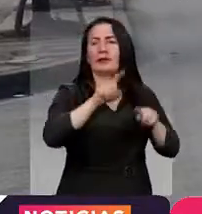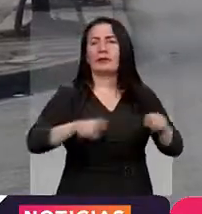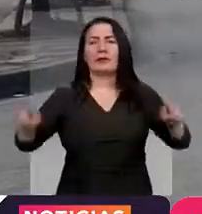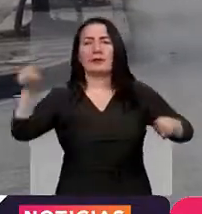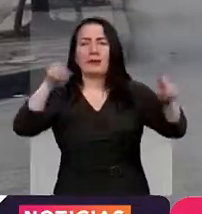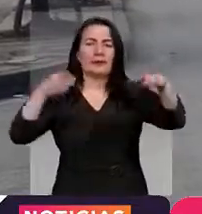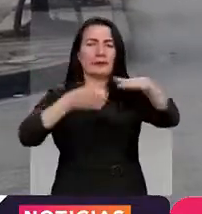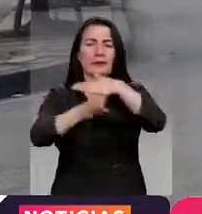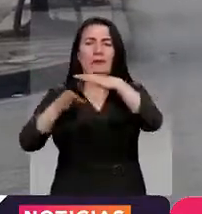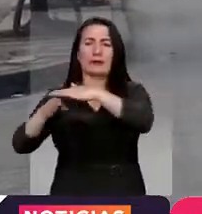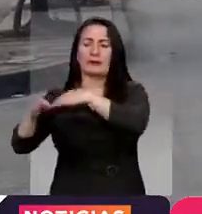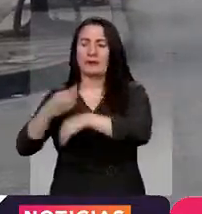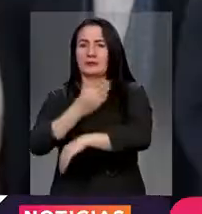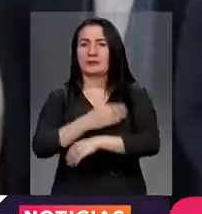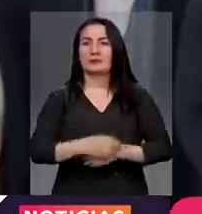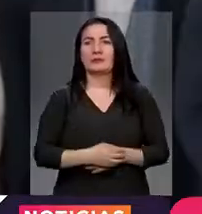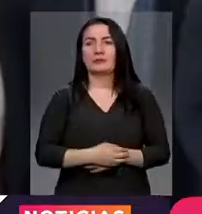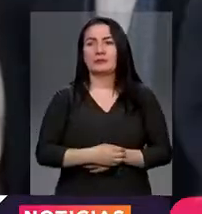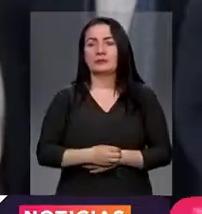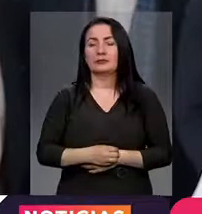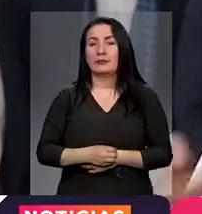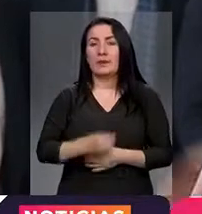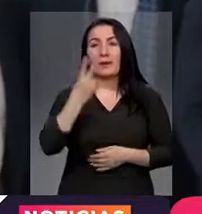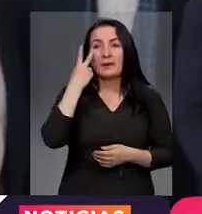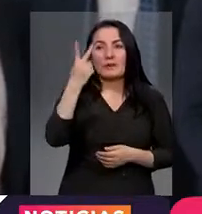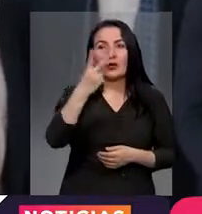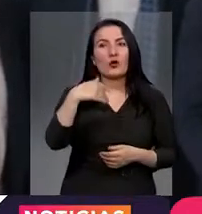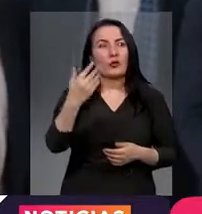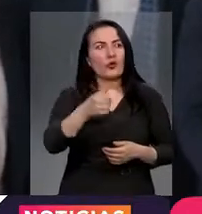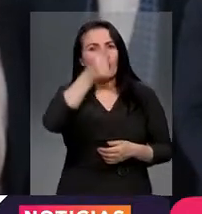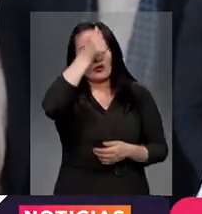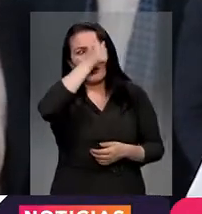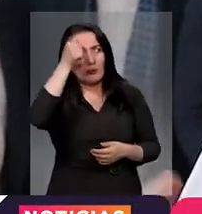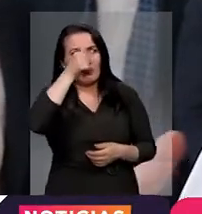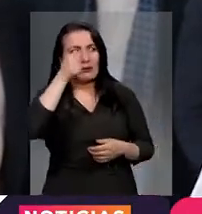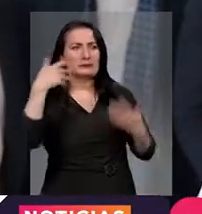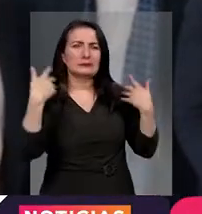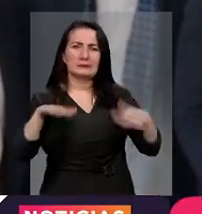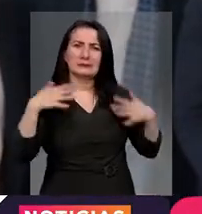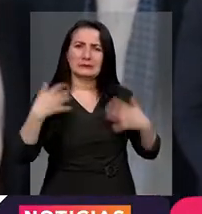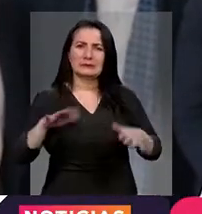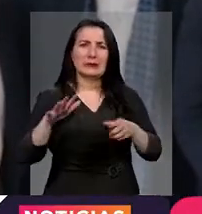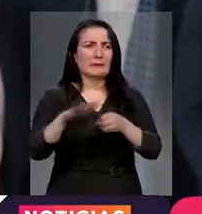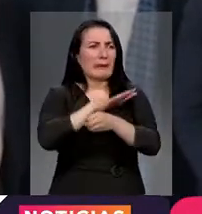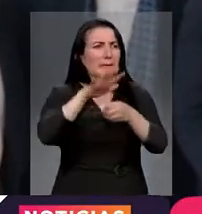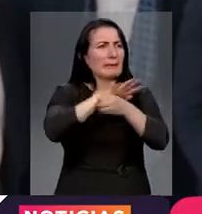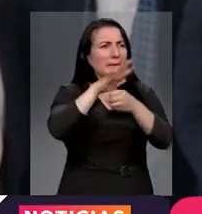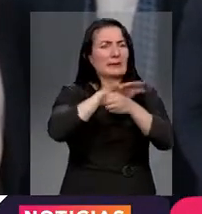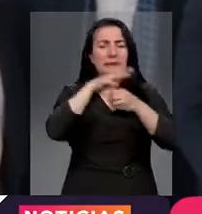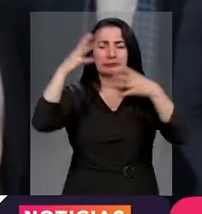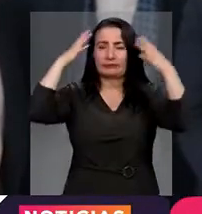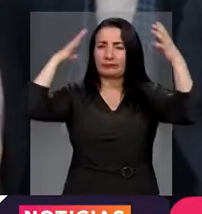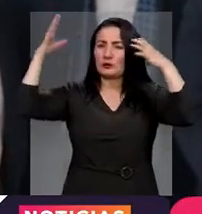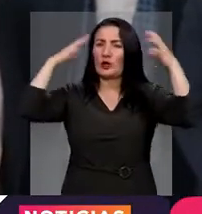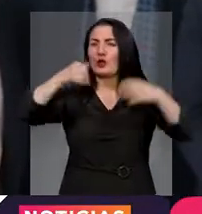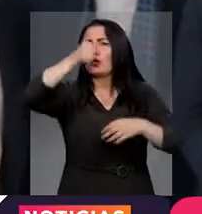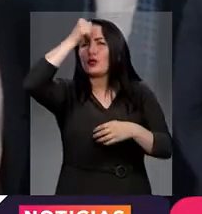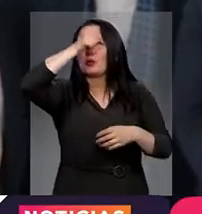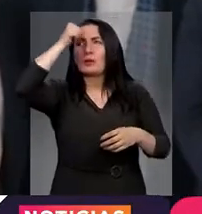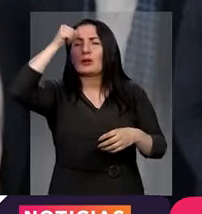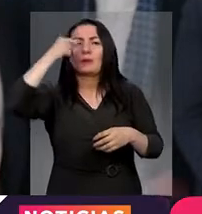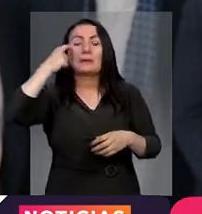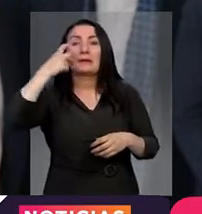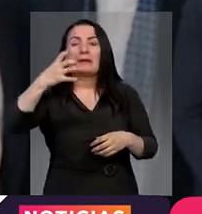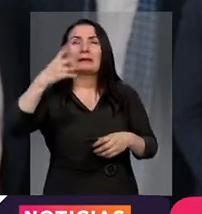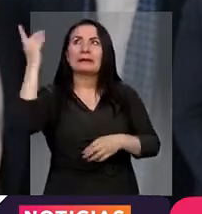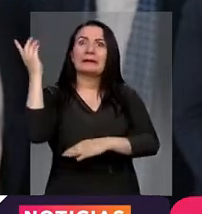por ese corredor vial. Vimos cómo los domingos se viene congestionando la ciudad, cómo el domingo se convirtió en un día como